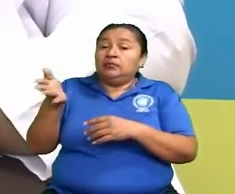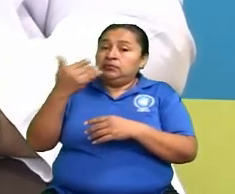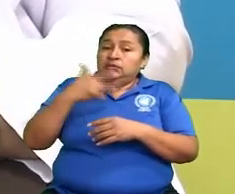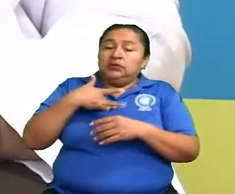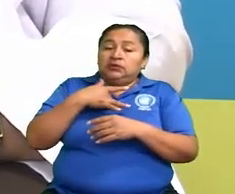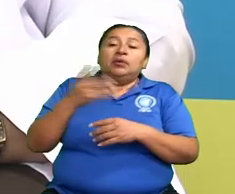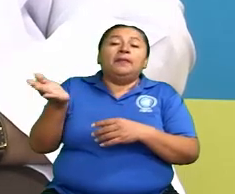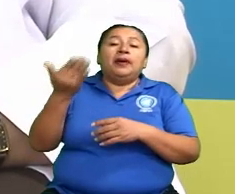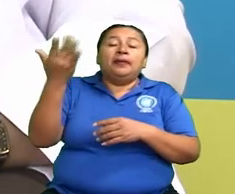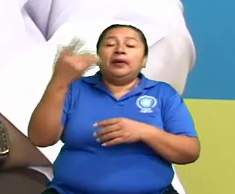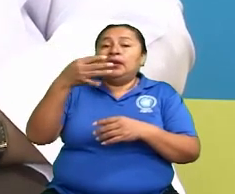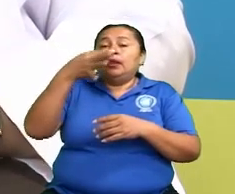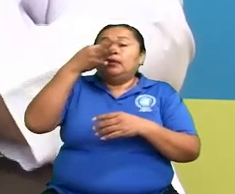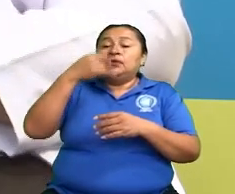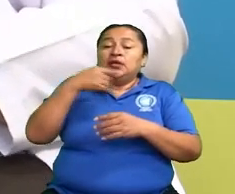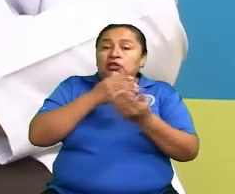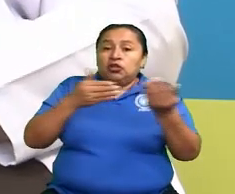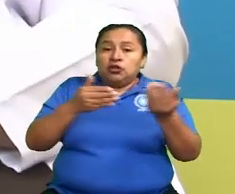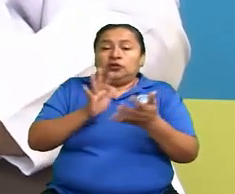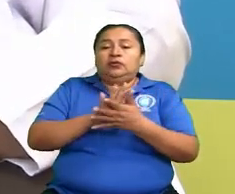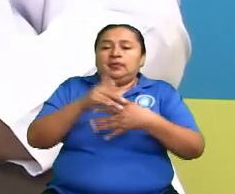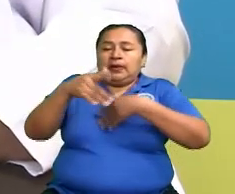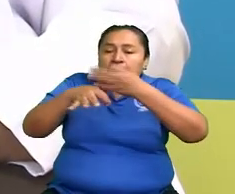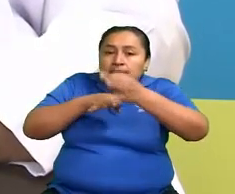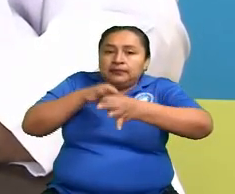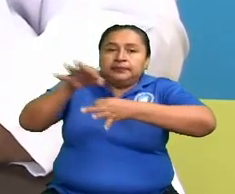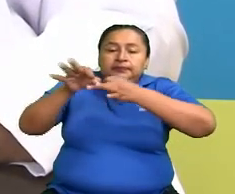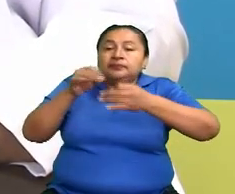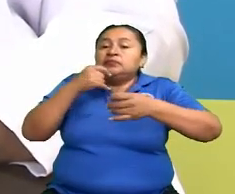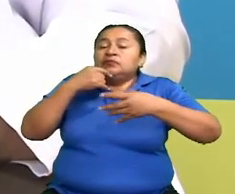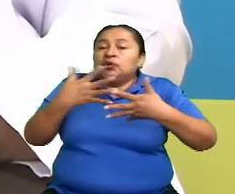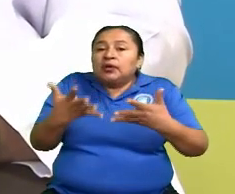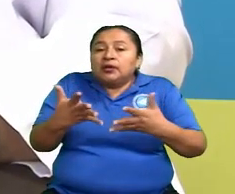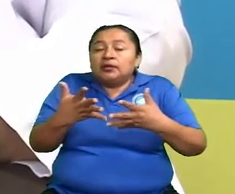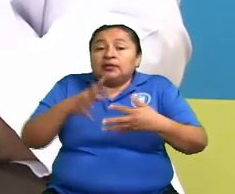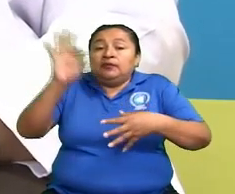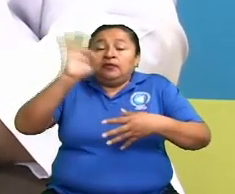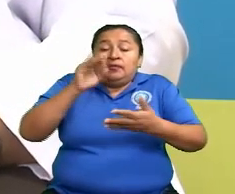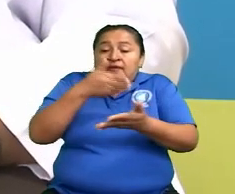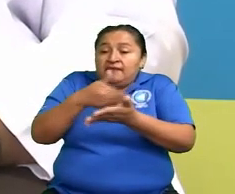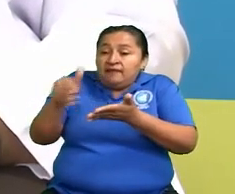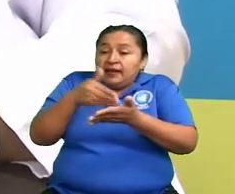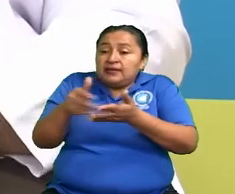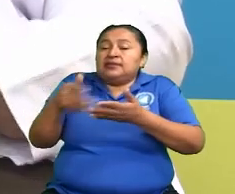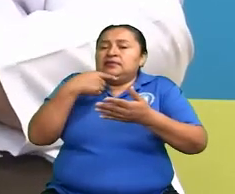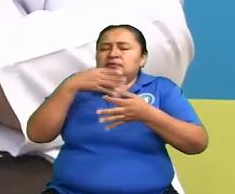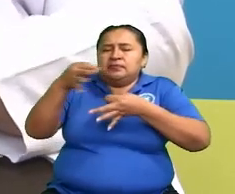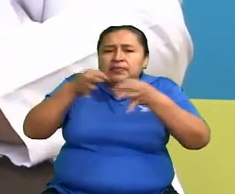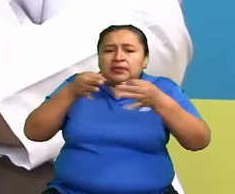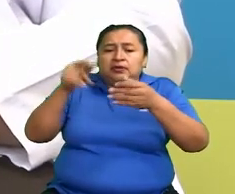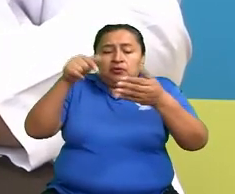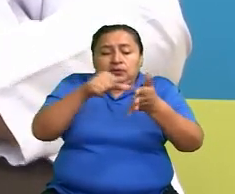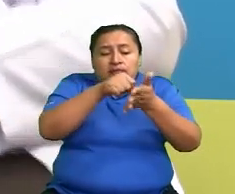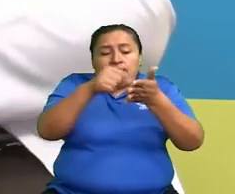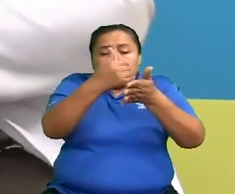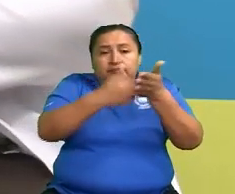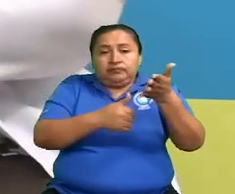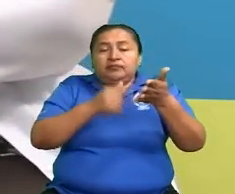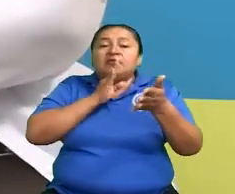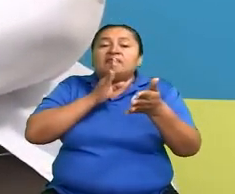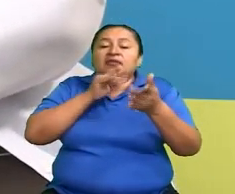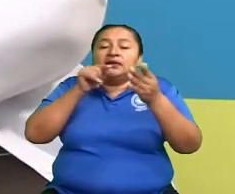que te le pongas la vacuna al niño, y comienza, ¿verdad?, a verle de forma sencilla, con esta cartilla,